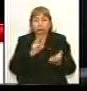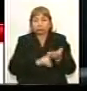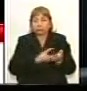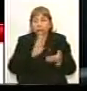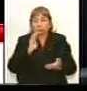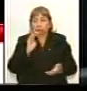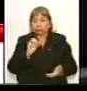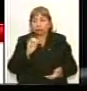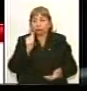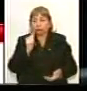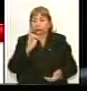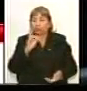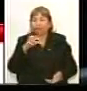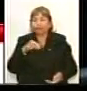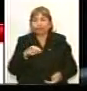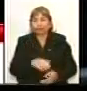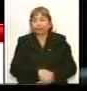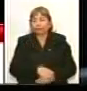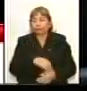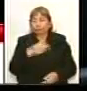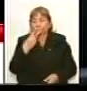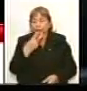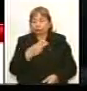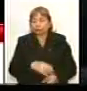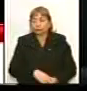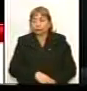y AFP, en la actualidad existen